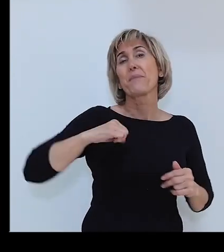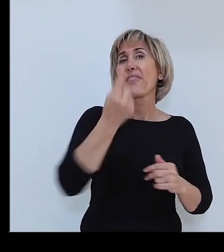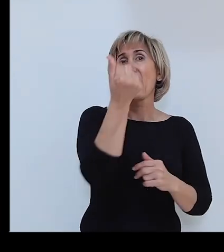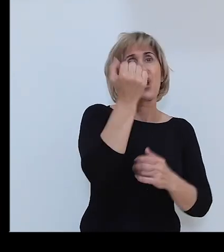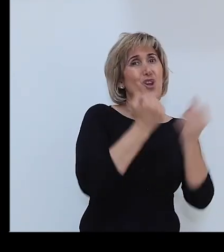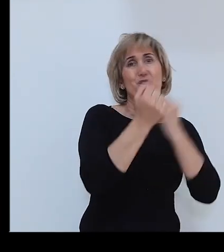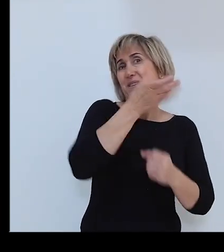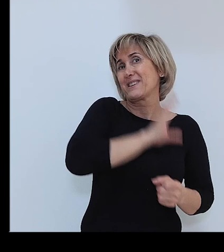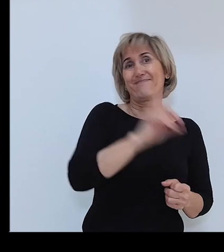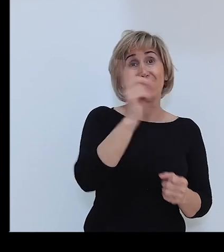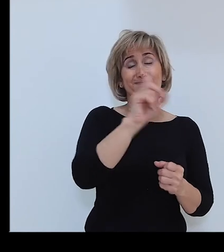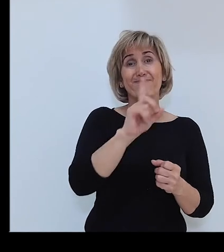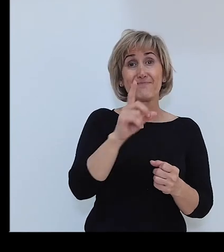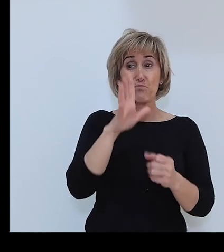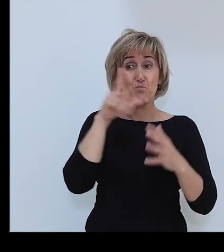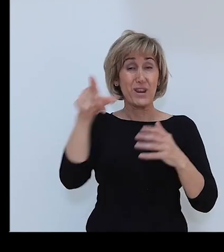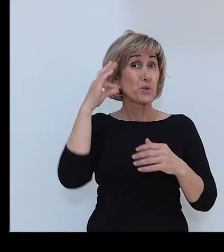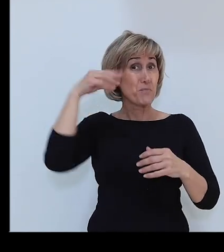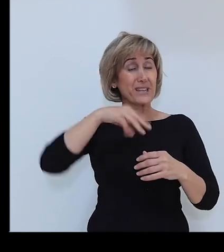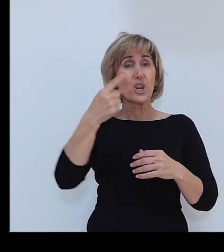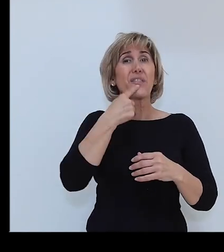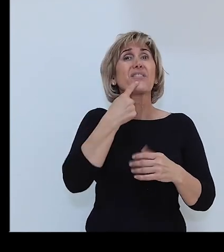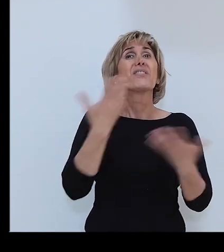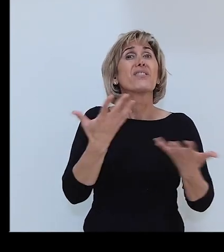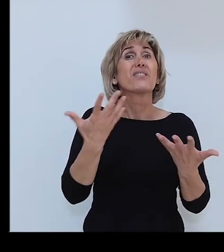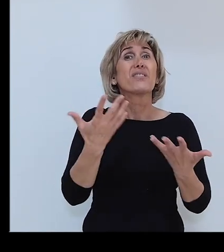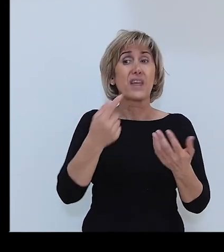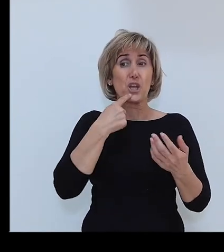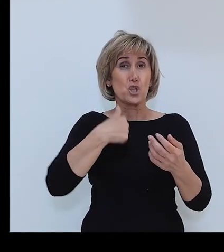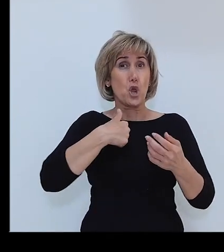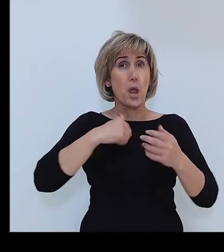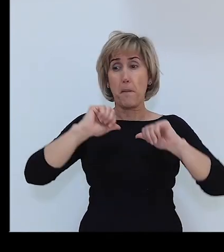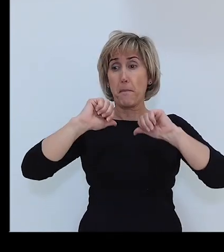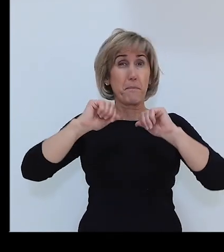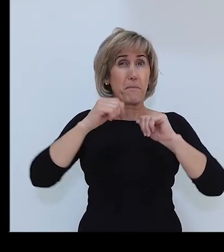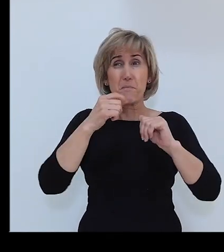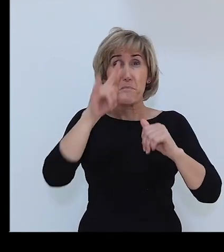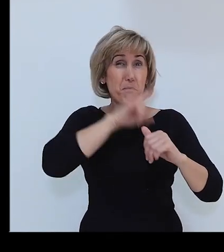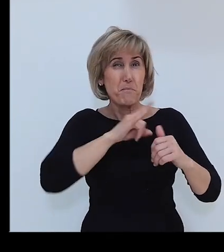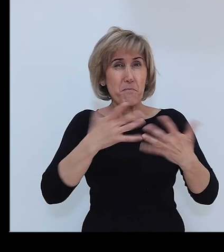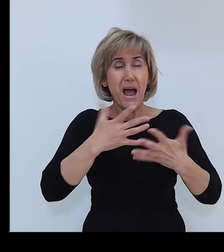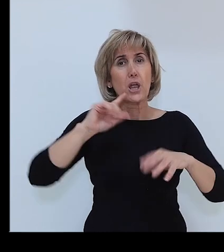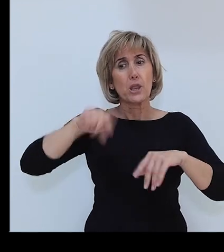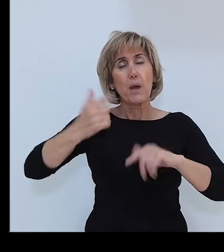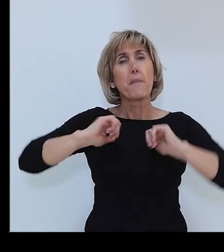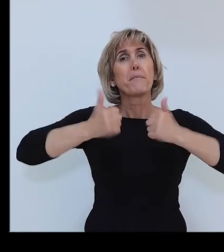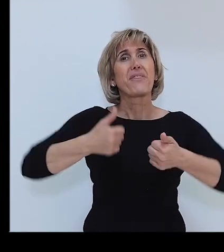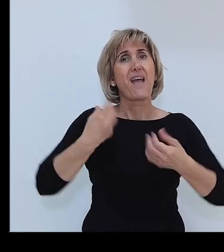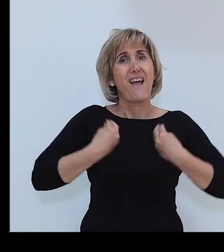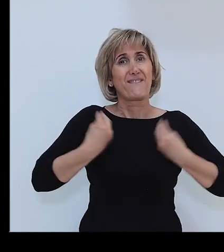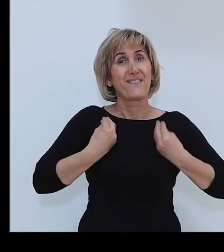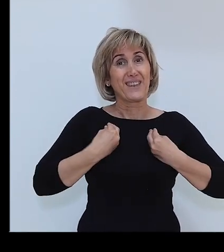tenían independencia económica, por lo tanto no tenían libertad, no elegían su propia vida. Martineau, por eso